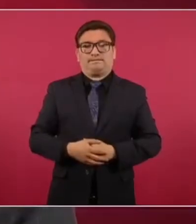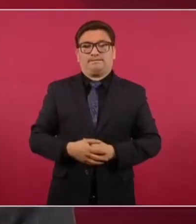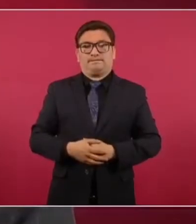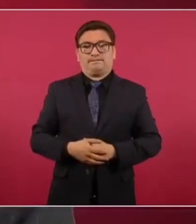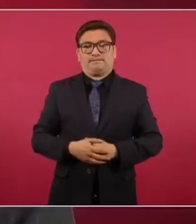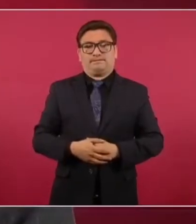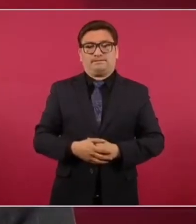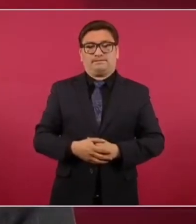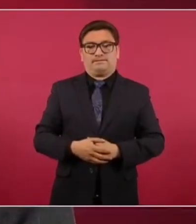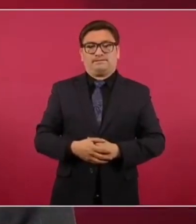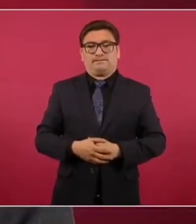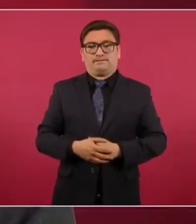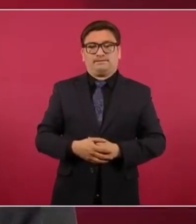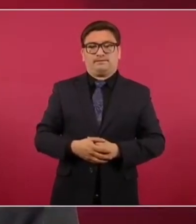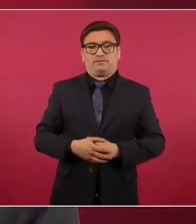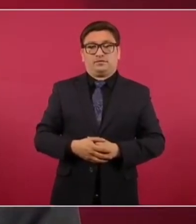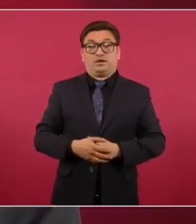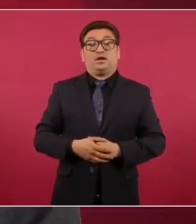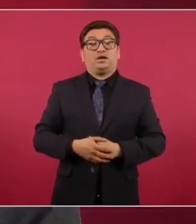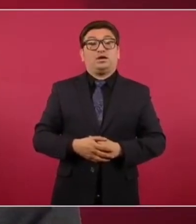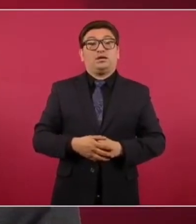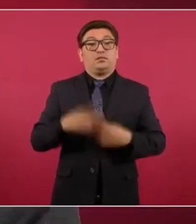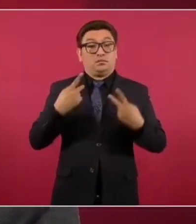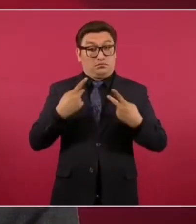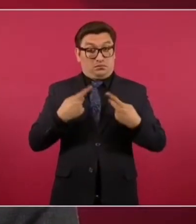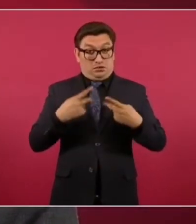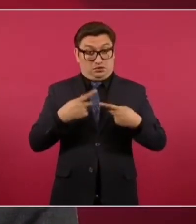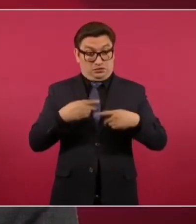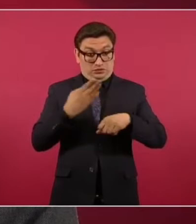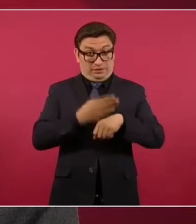y no hay impunidad.